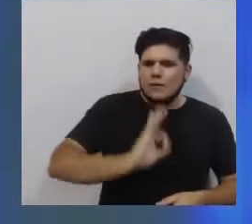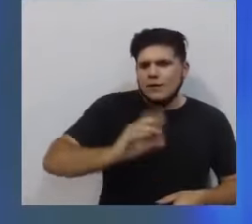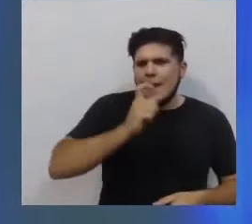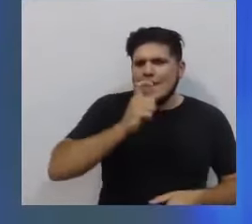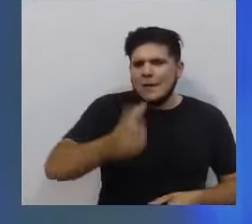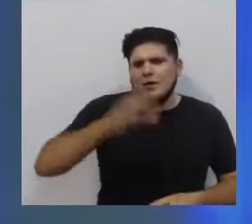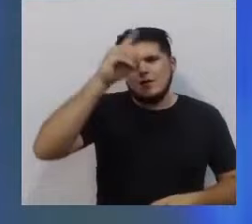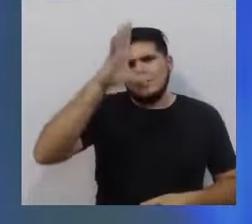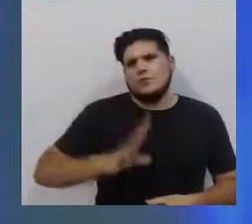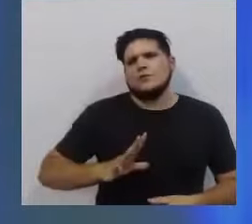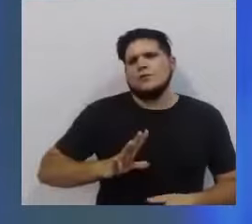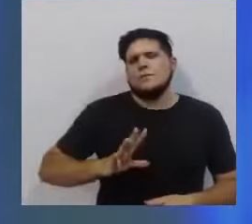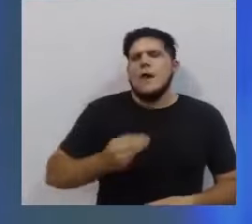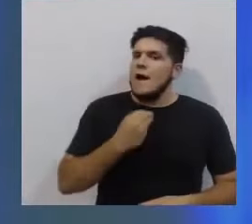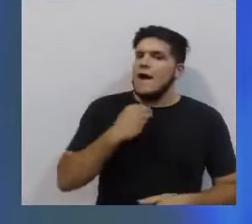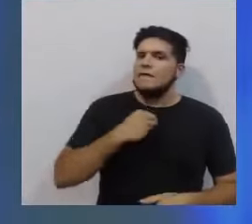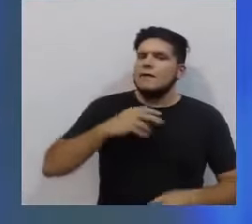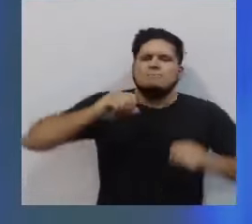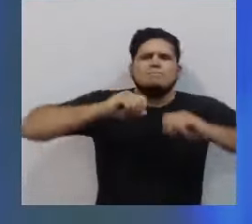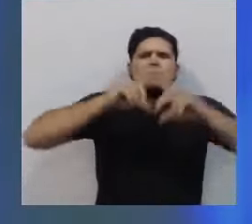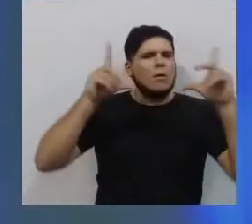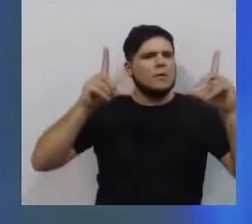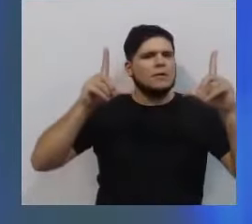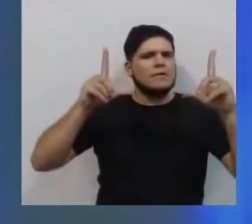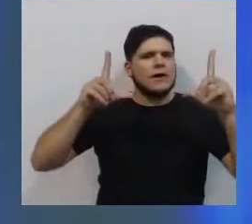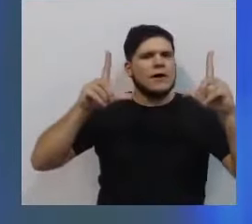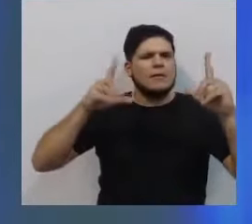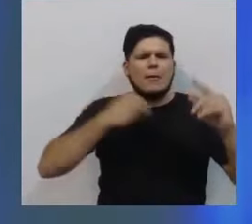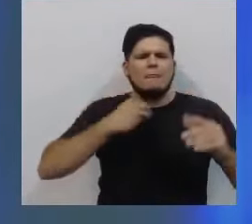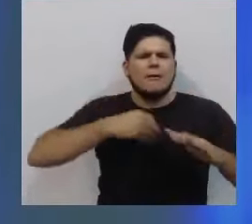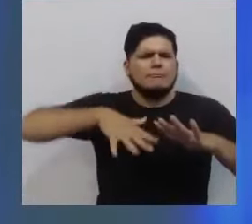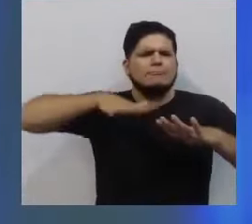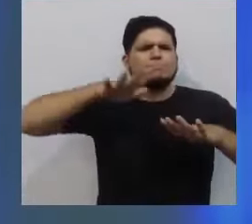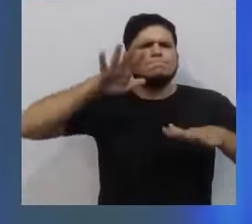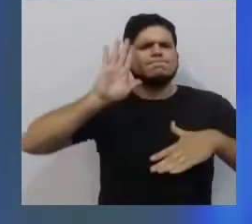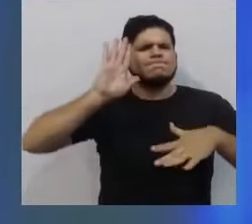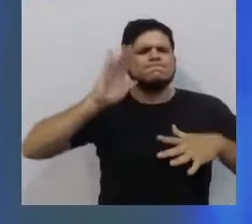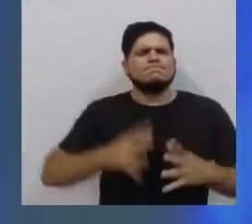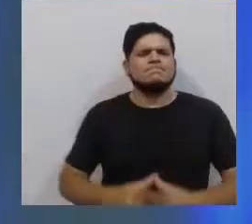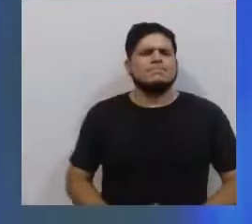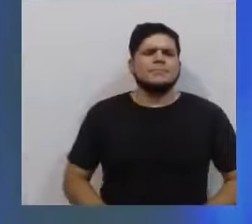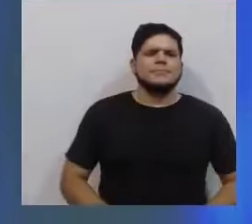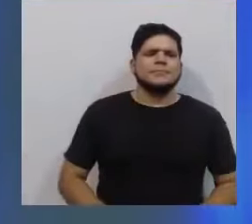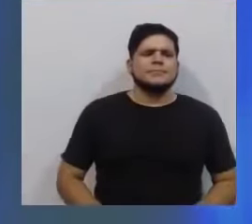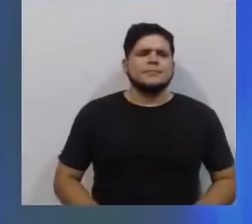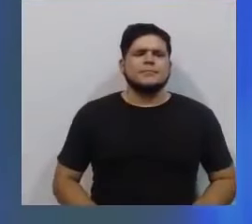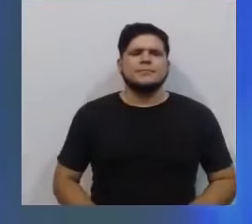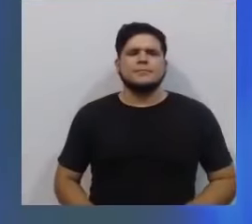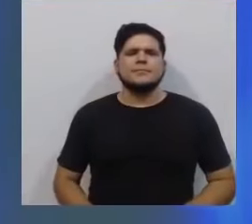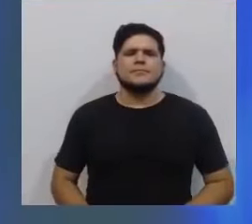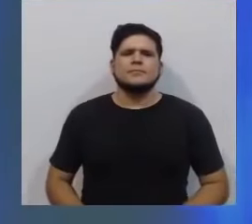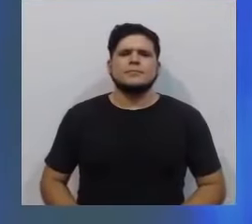la fe se activa dije que la fe se activa el autor a los hebreos